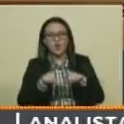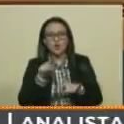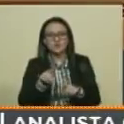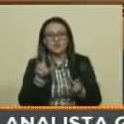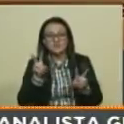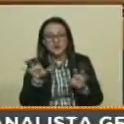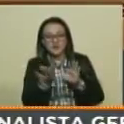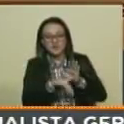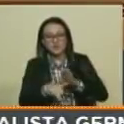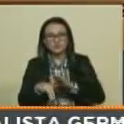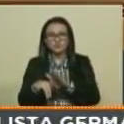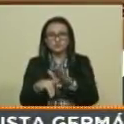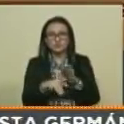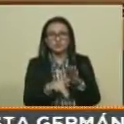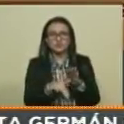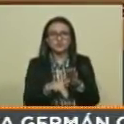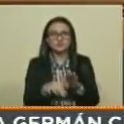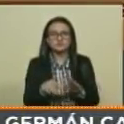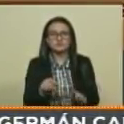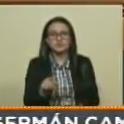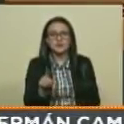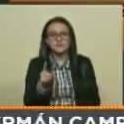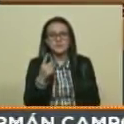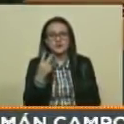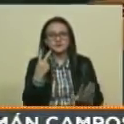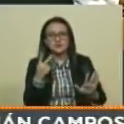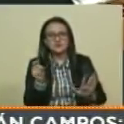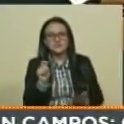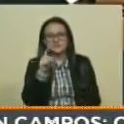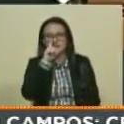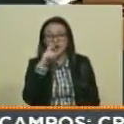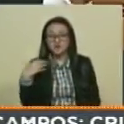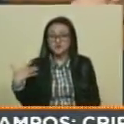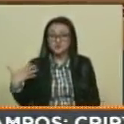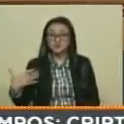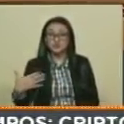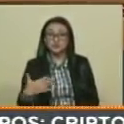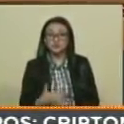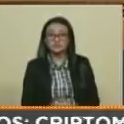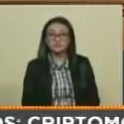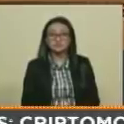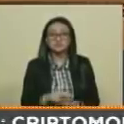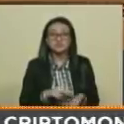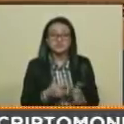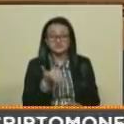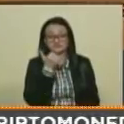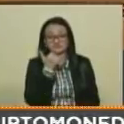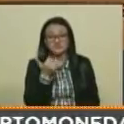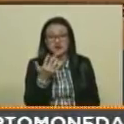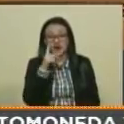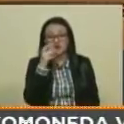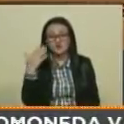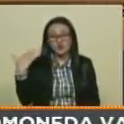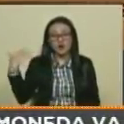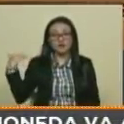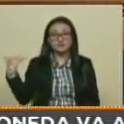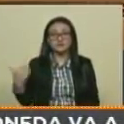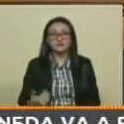con respecto a los primeros 7 meses del año. Esto nos proyecta lo que pudo haber ocurrido entonces los años